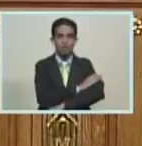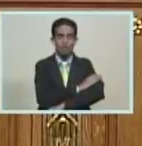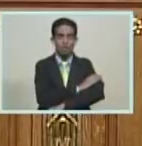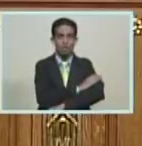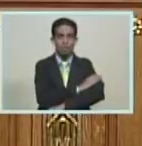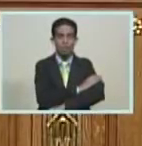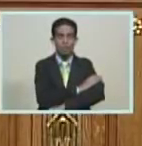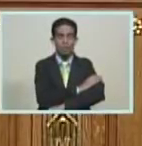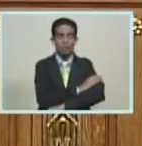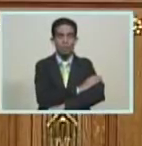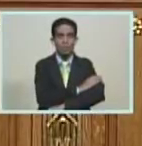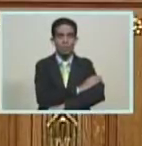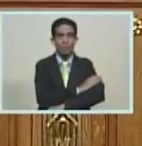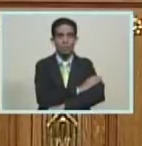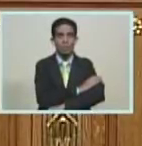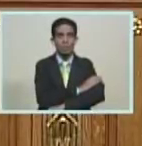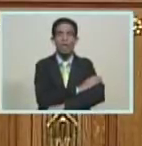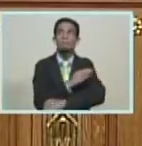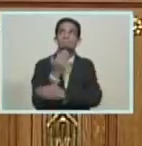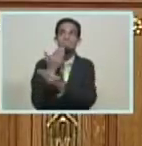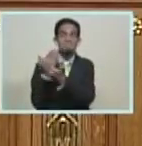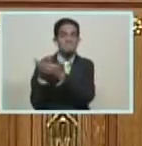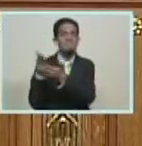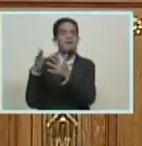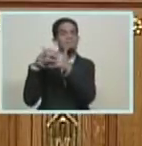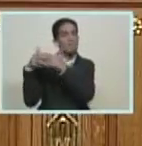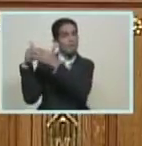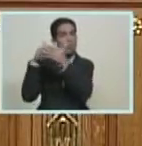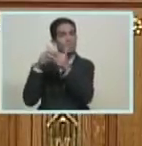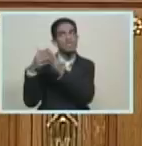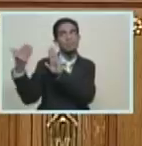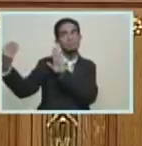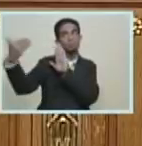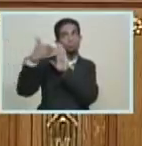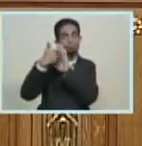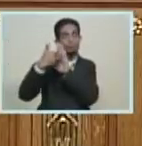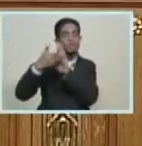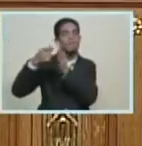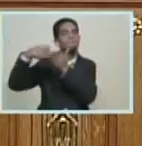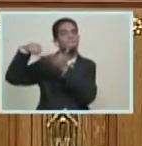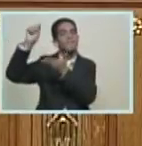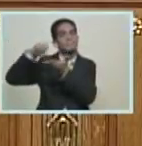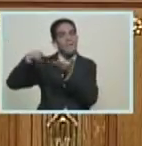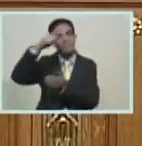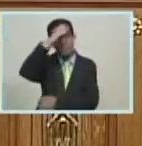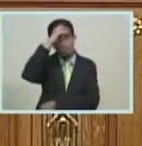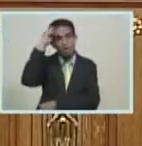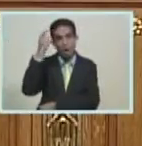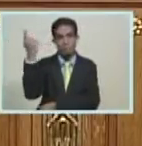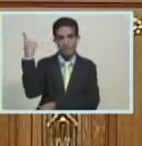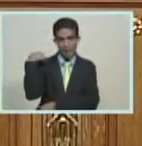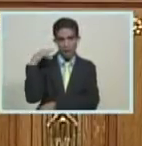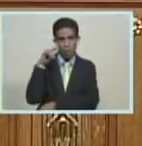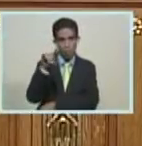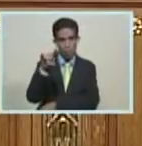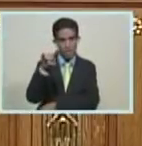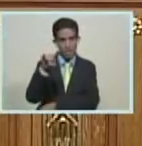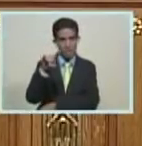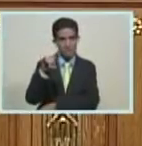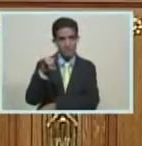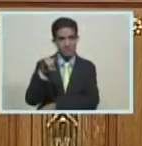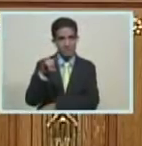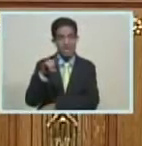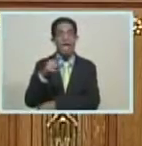Omar Barbosa al gobierno de Estados Unidos y firmadas por el presidente Donald Trump el lunes pasado